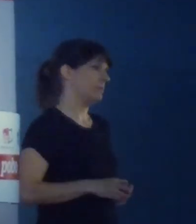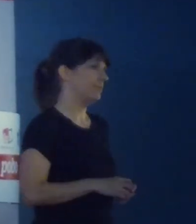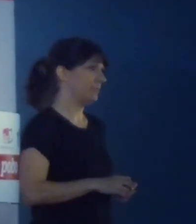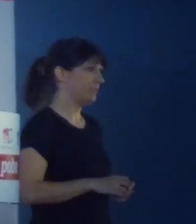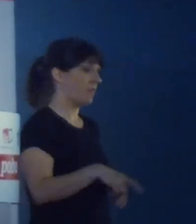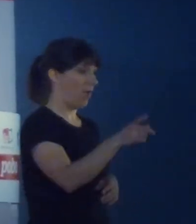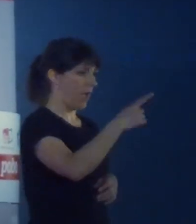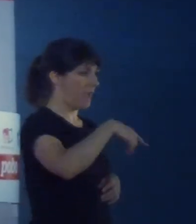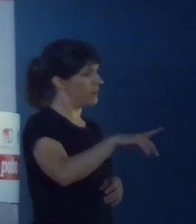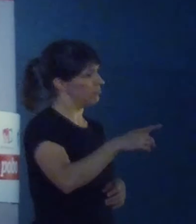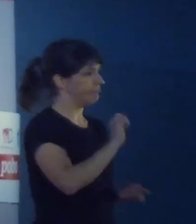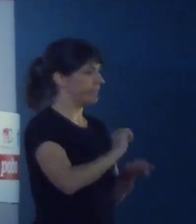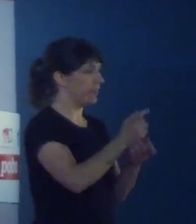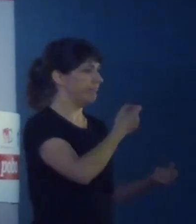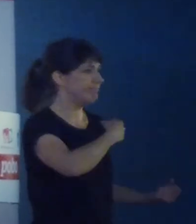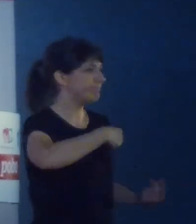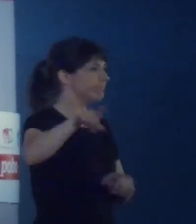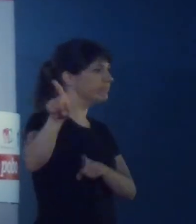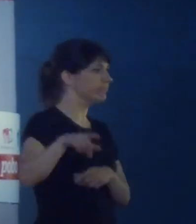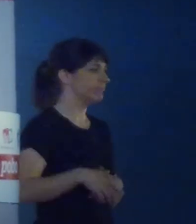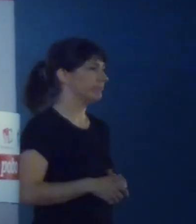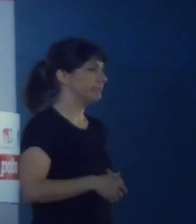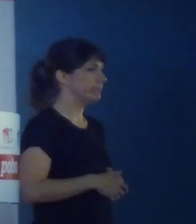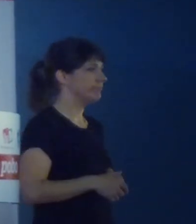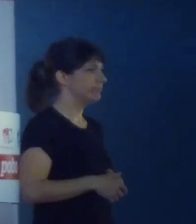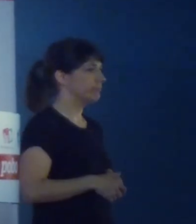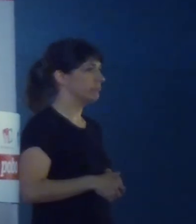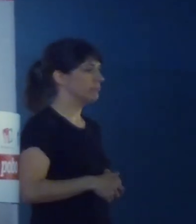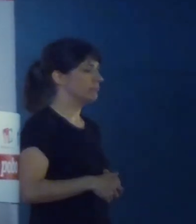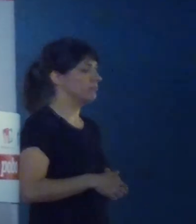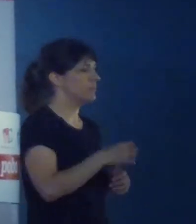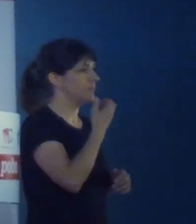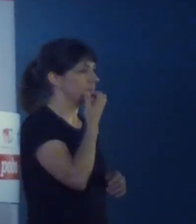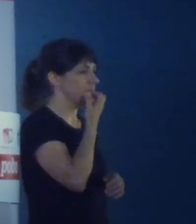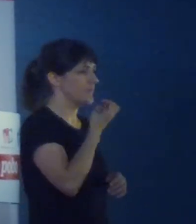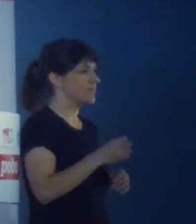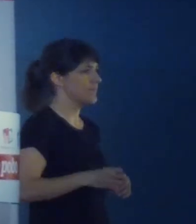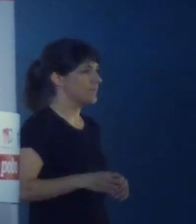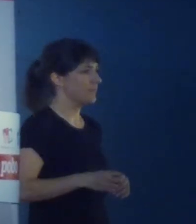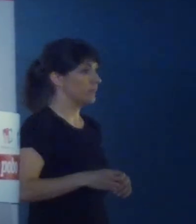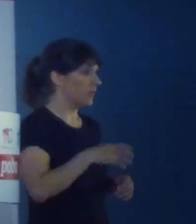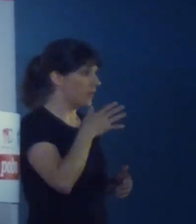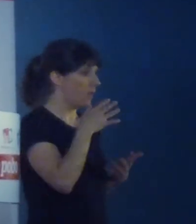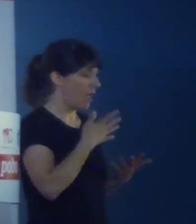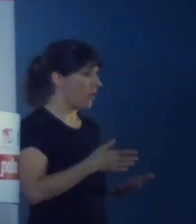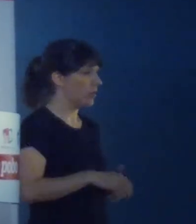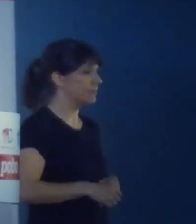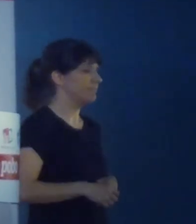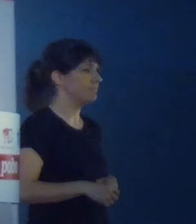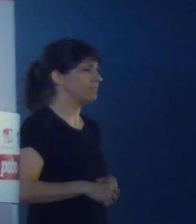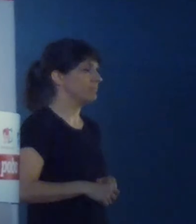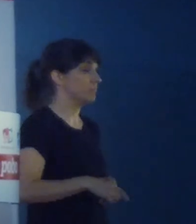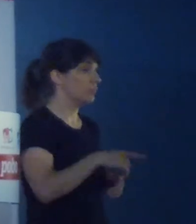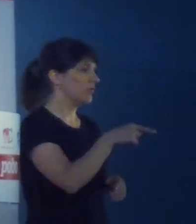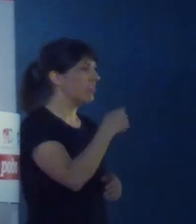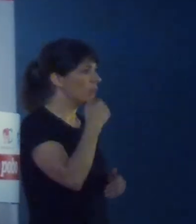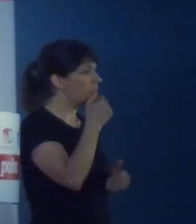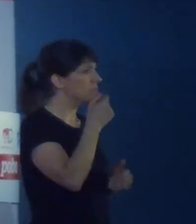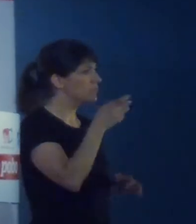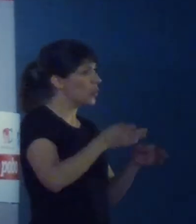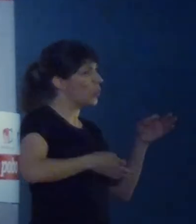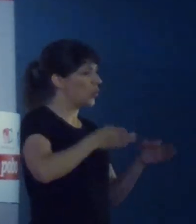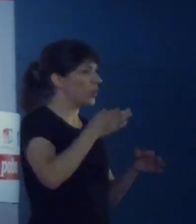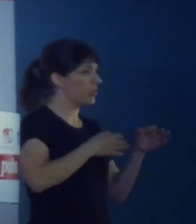Meteu-nos no trullo, eu estive ali, fui falar co comisario, xefe. E agora resulta que os van procesar, piden